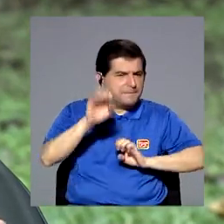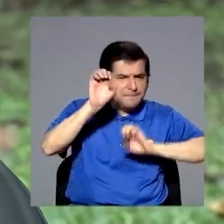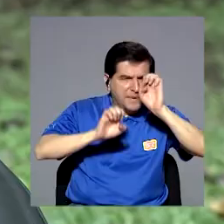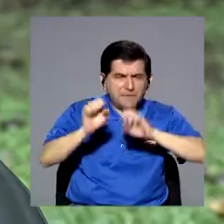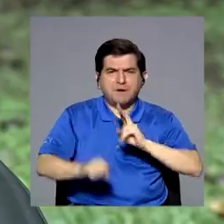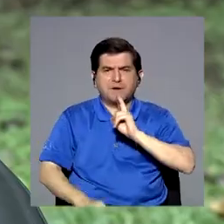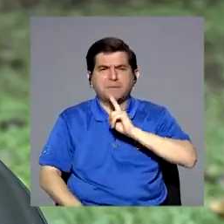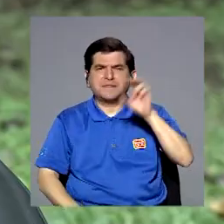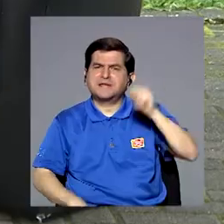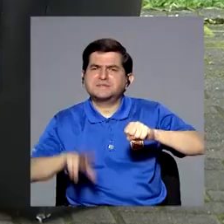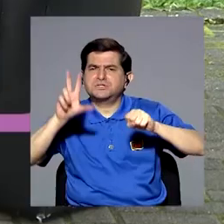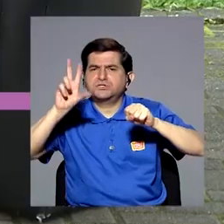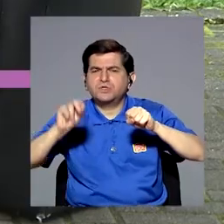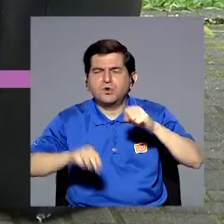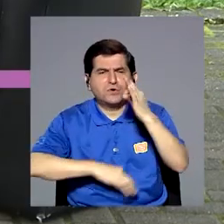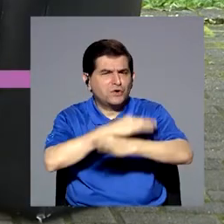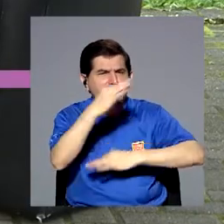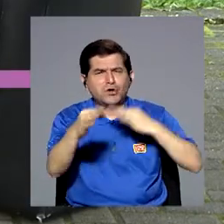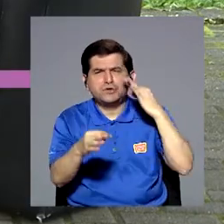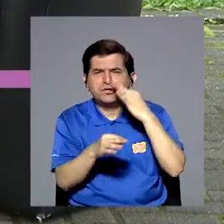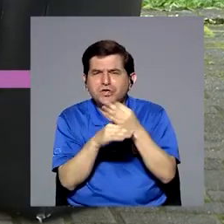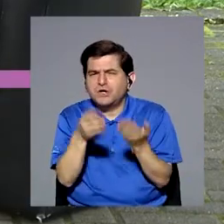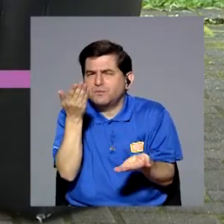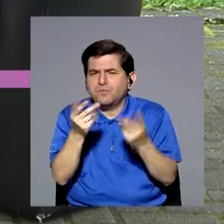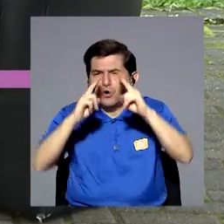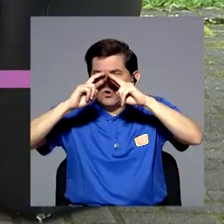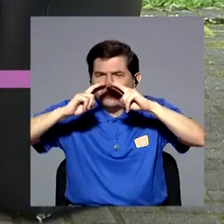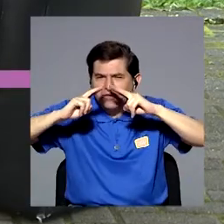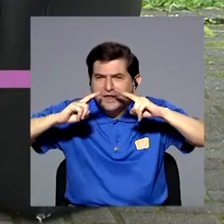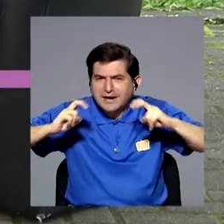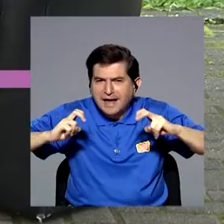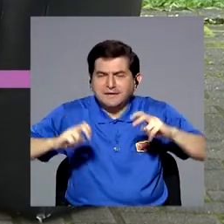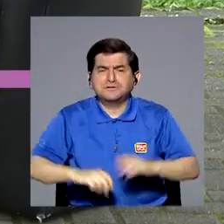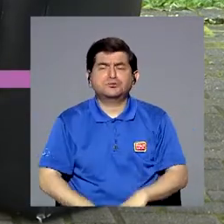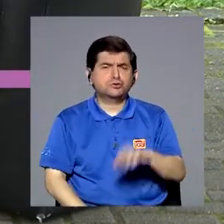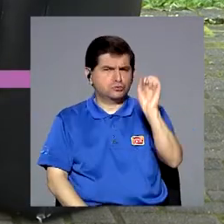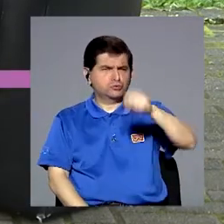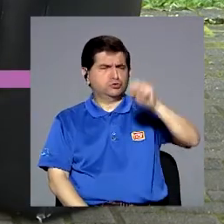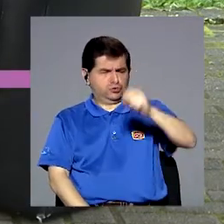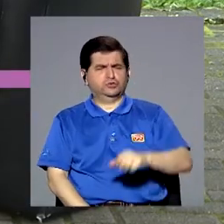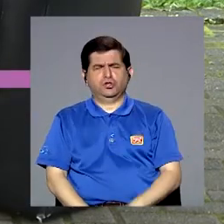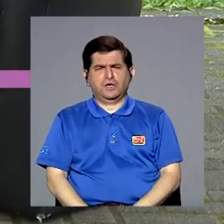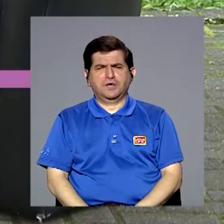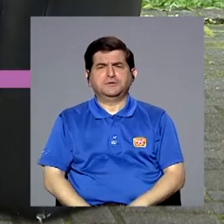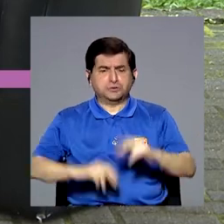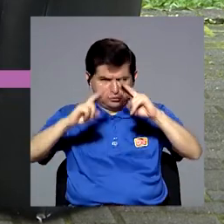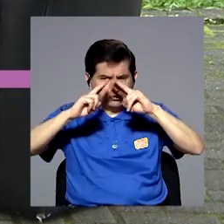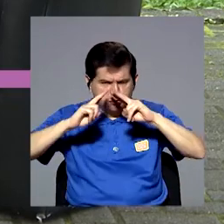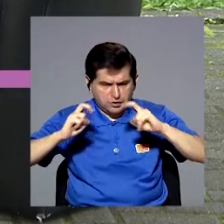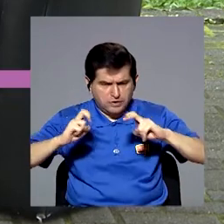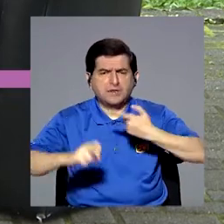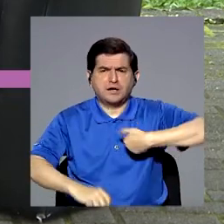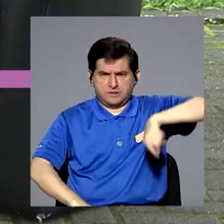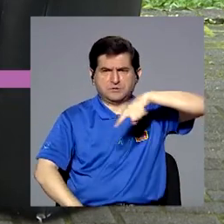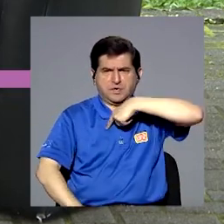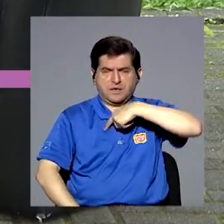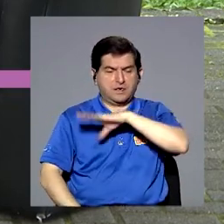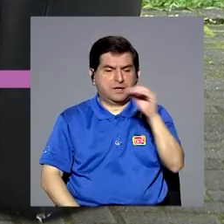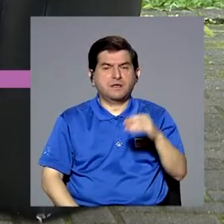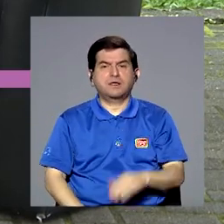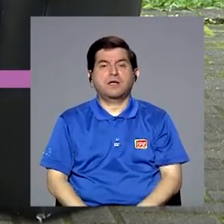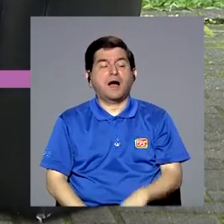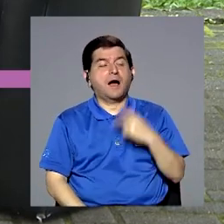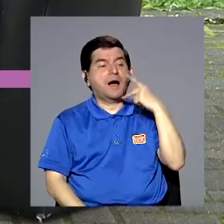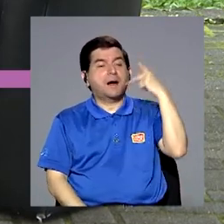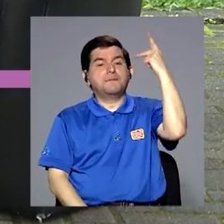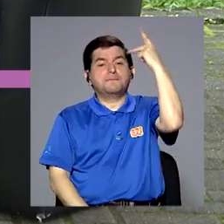ver si es cierto, si no, hacer ese tipo de análisis o de... Sí, lo vamos a analizar y vamos a decir, bueno, lo que